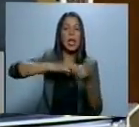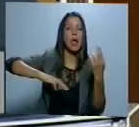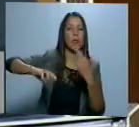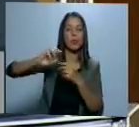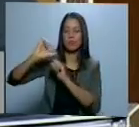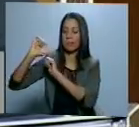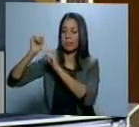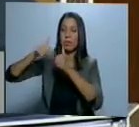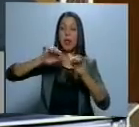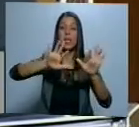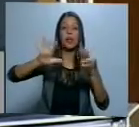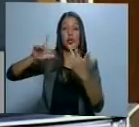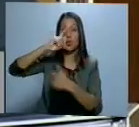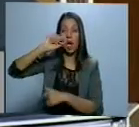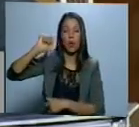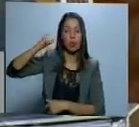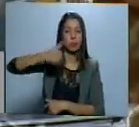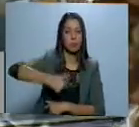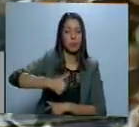Bolivariana. Cúmplase.